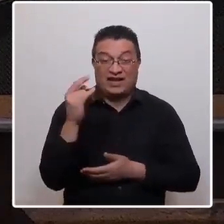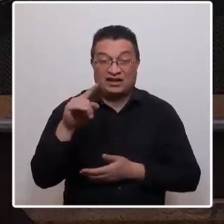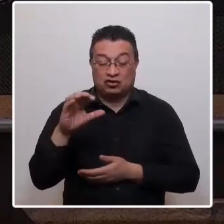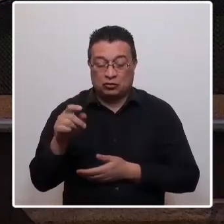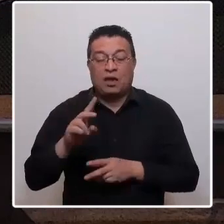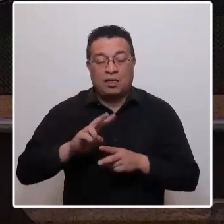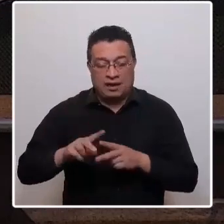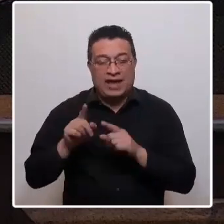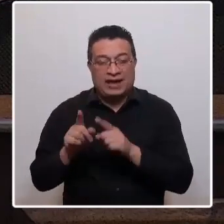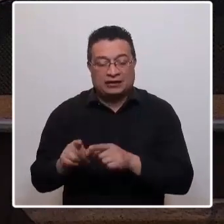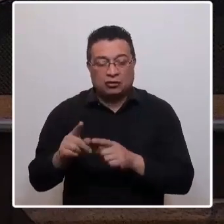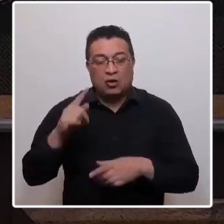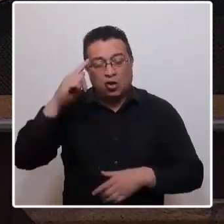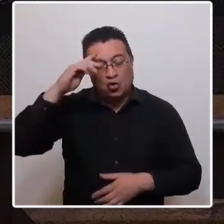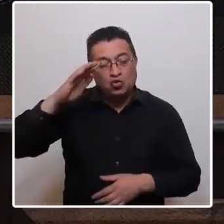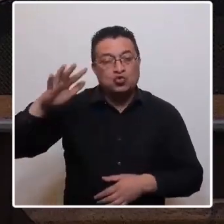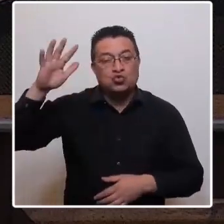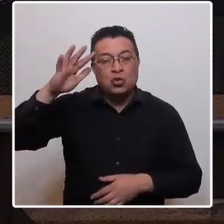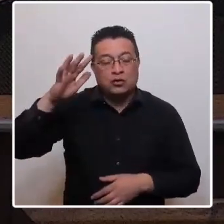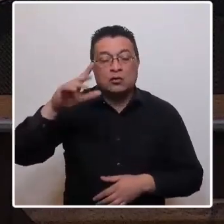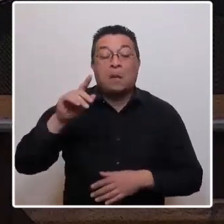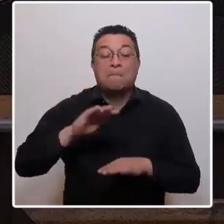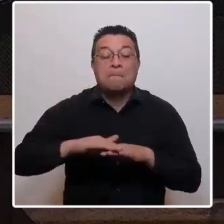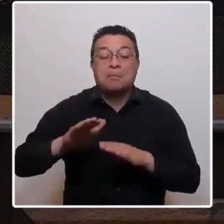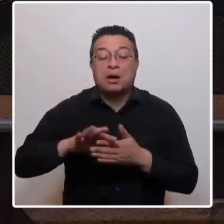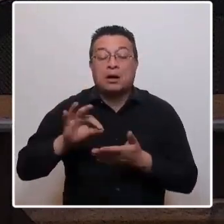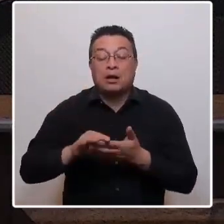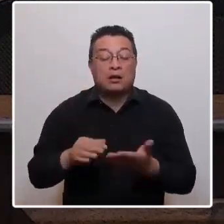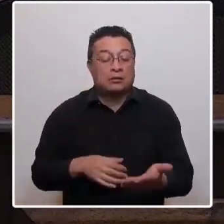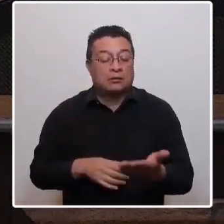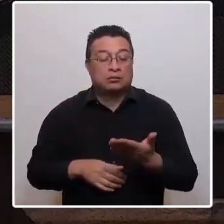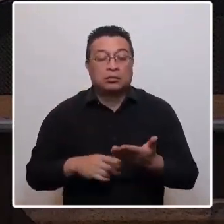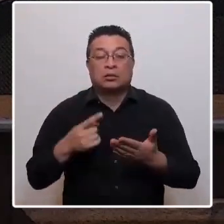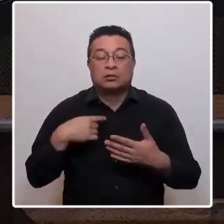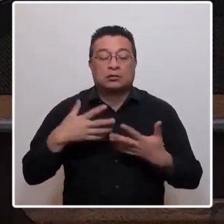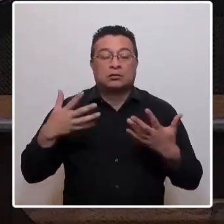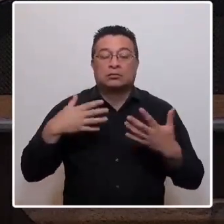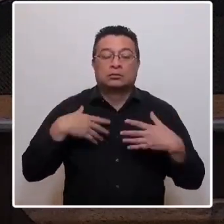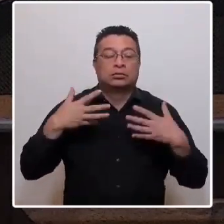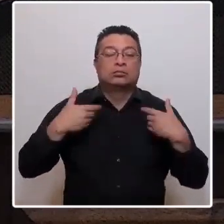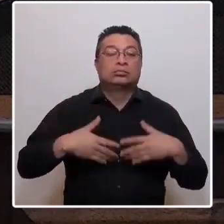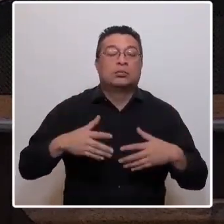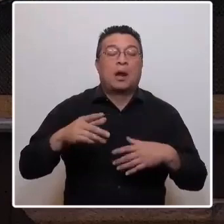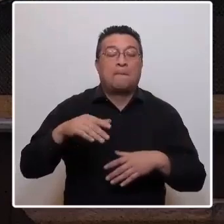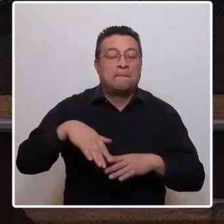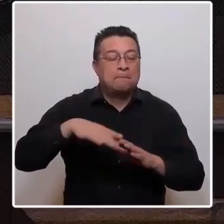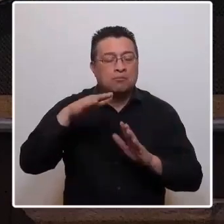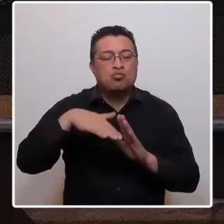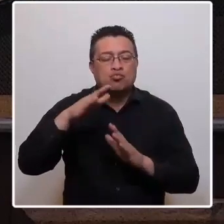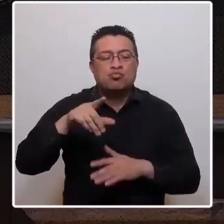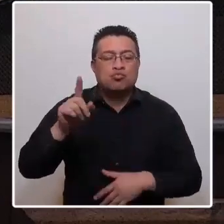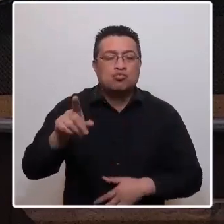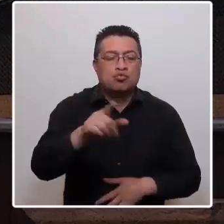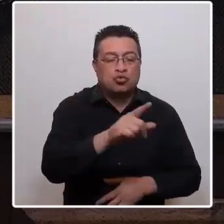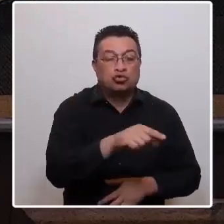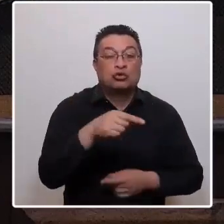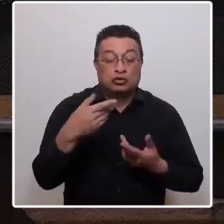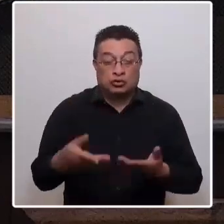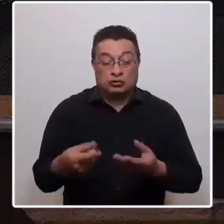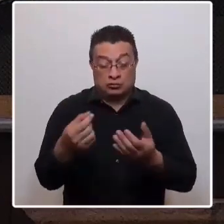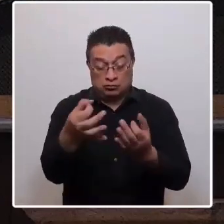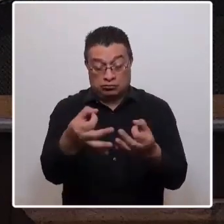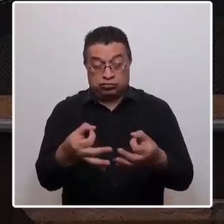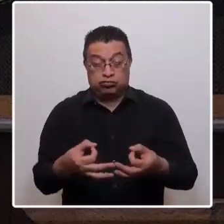eso, en un sueño, escrito en un papel y con la desilusión mayúscula de muchas y muchos. El actual presupuesto